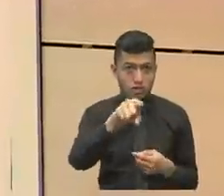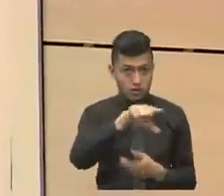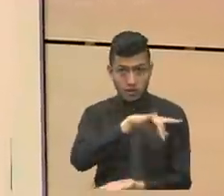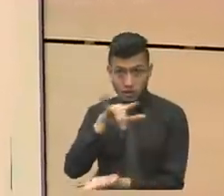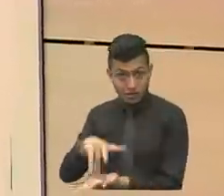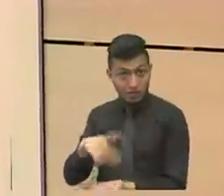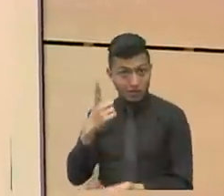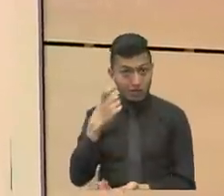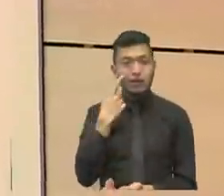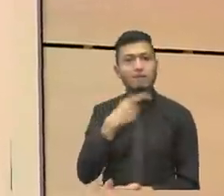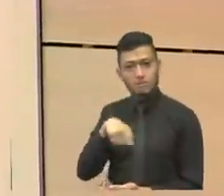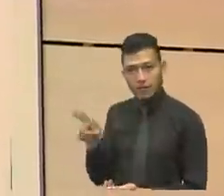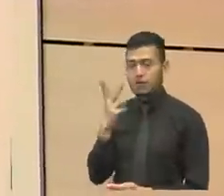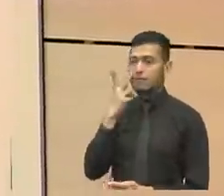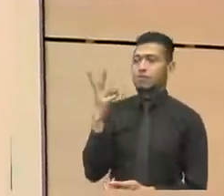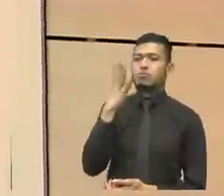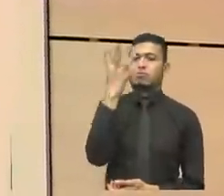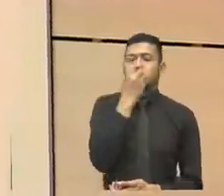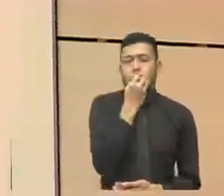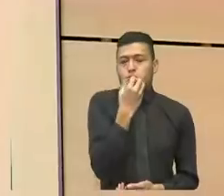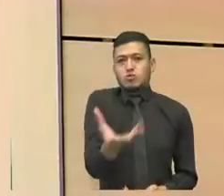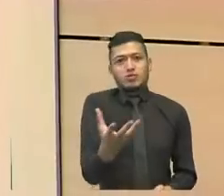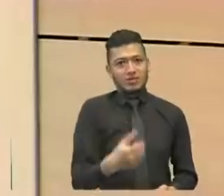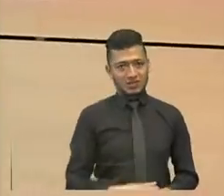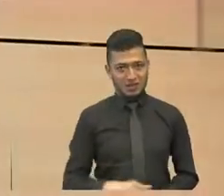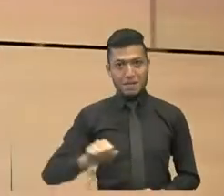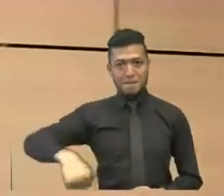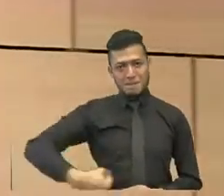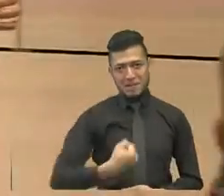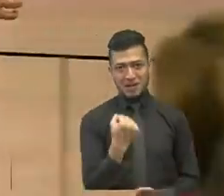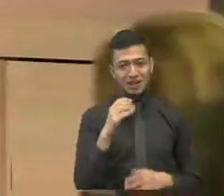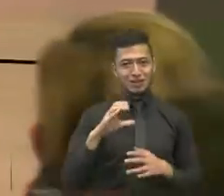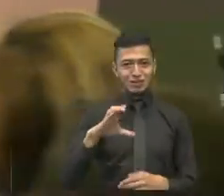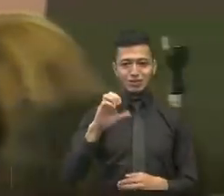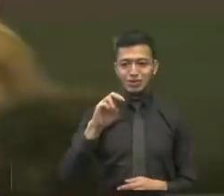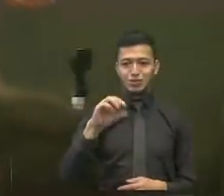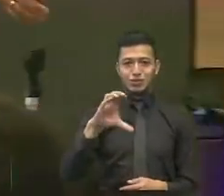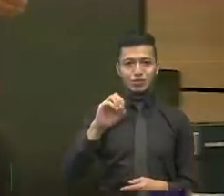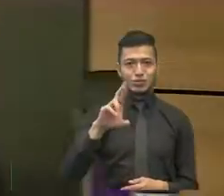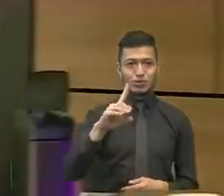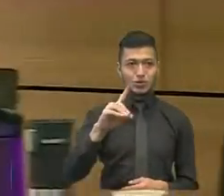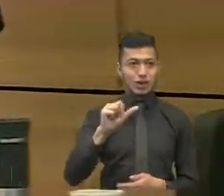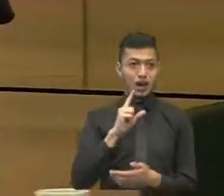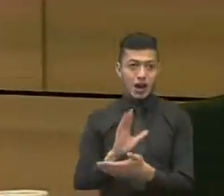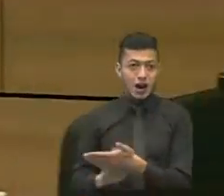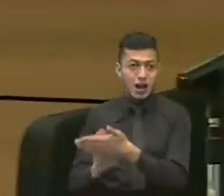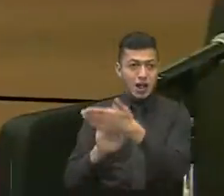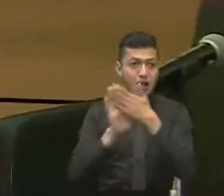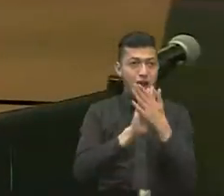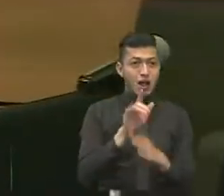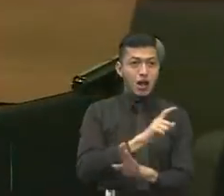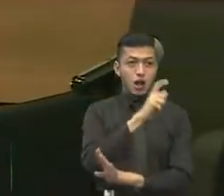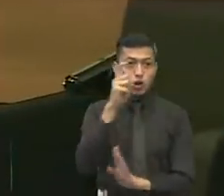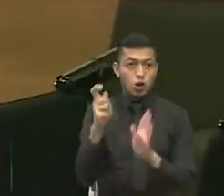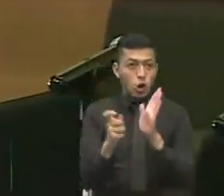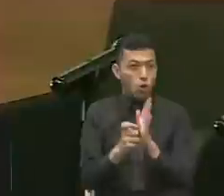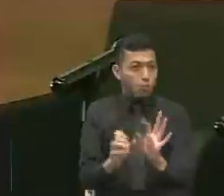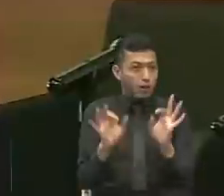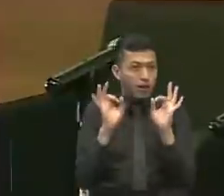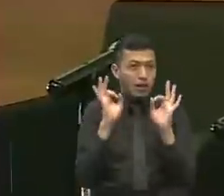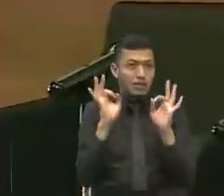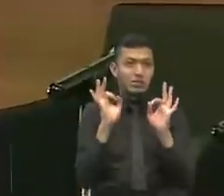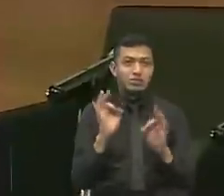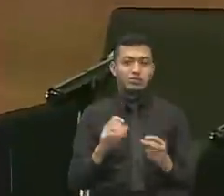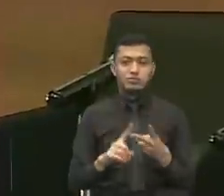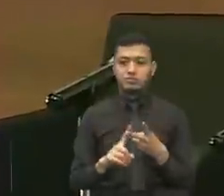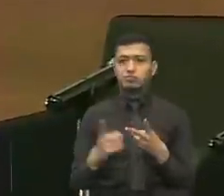invito a que vayan a verla, como quedó de divina. Está totalmente restaurada la Plaza de la Concordia,